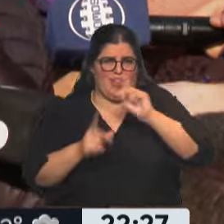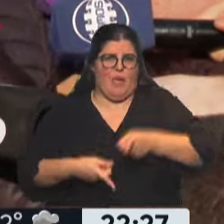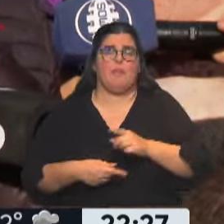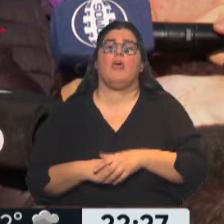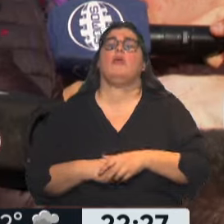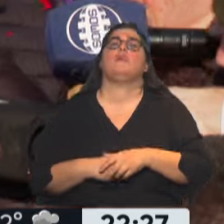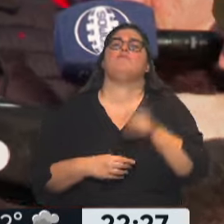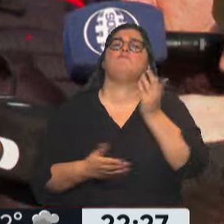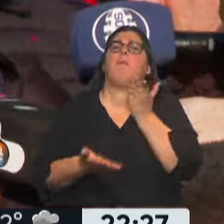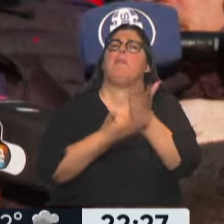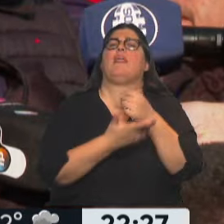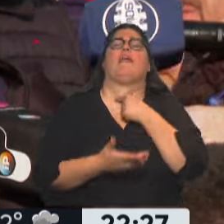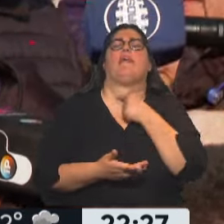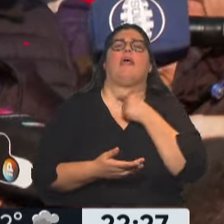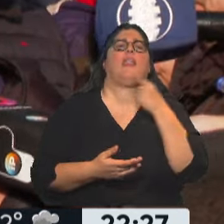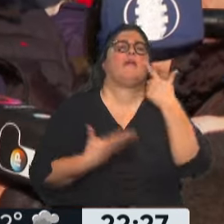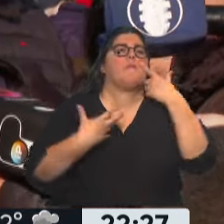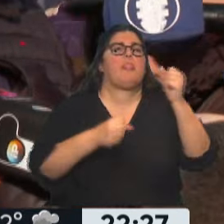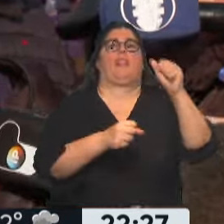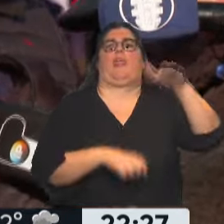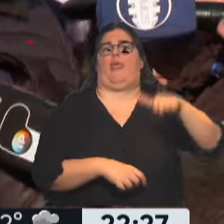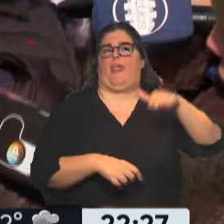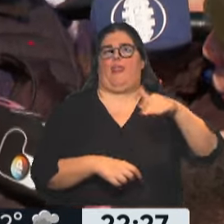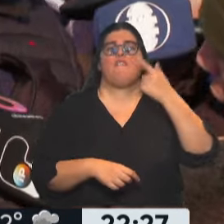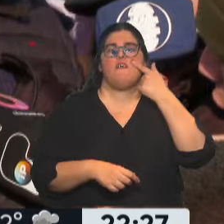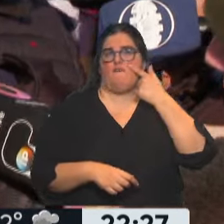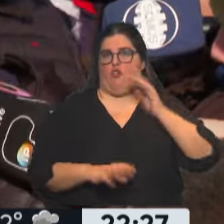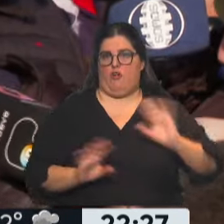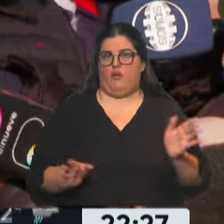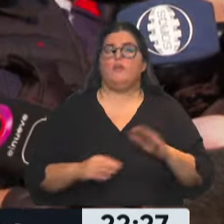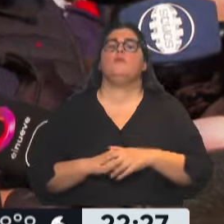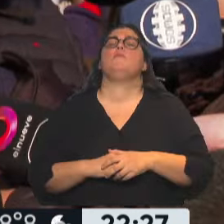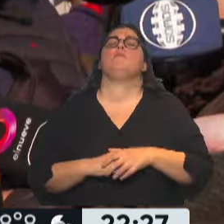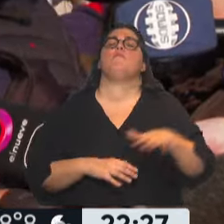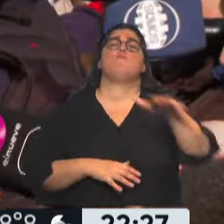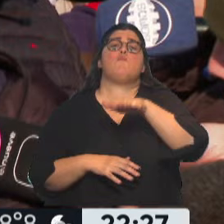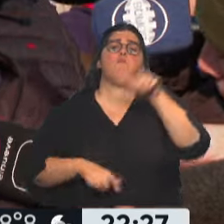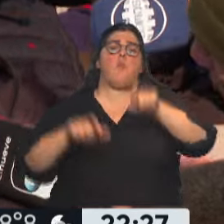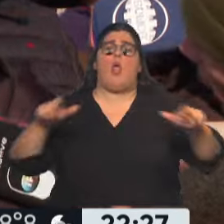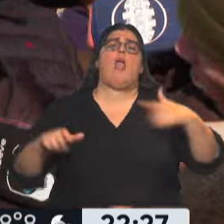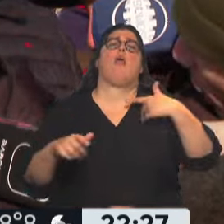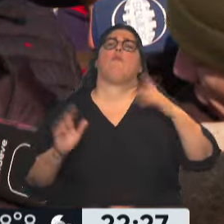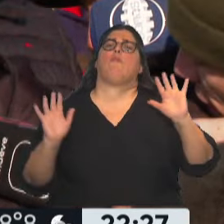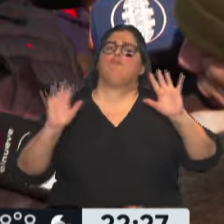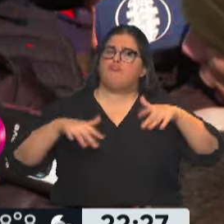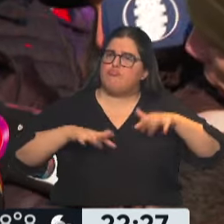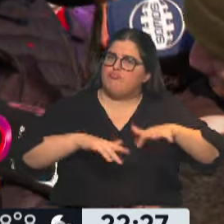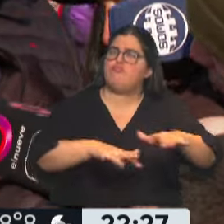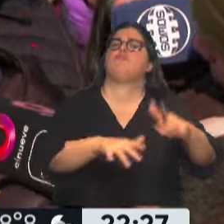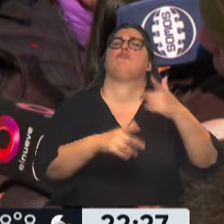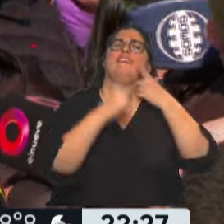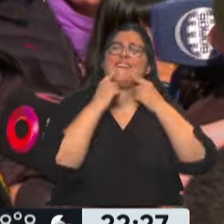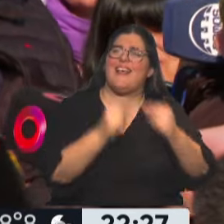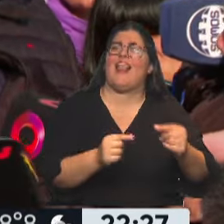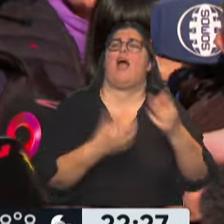Pidieron la aparición con vida de este niño. El pueblo salió a las calles. Apoyó la familia, reclamaron la aparición de Loan.